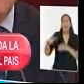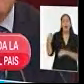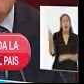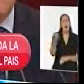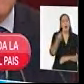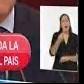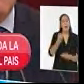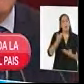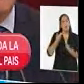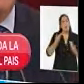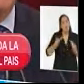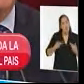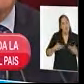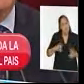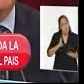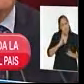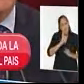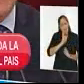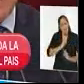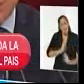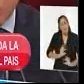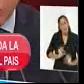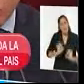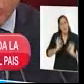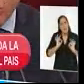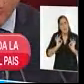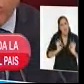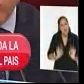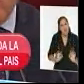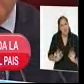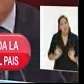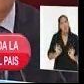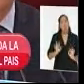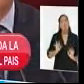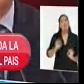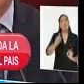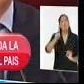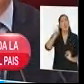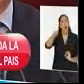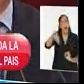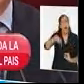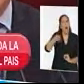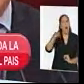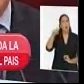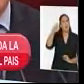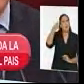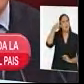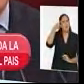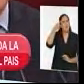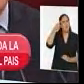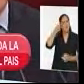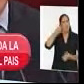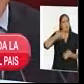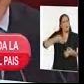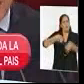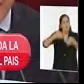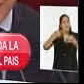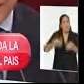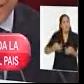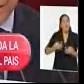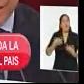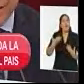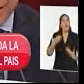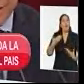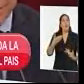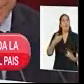yo qué voy a decir, no me junto con Graciela Ocaña, ojalá pudiese hacer un acuerdo con Graciela Ocaña, que es una persona excelente. Martín Lustó